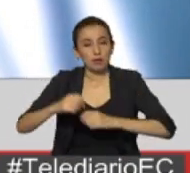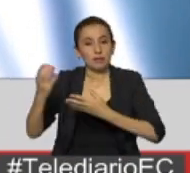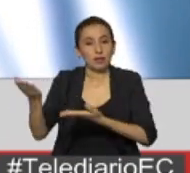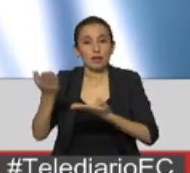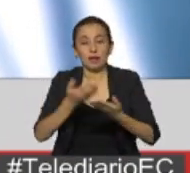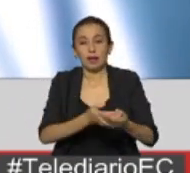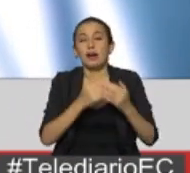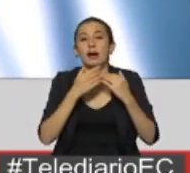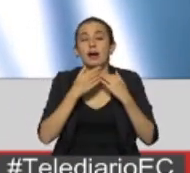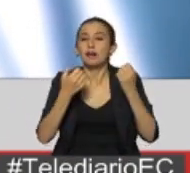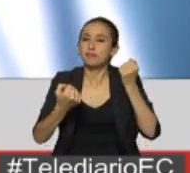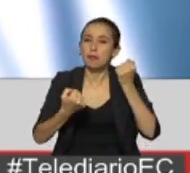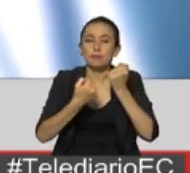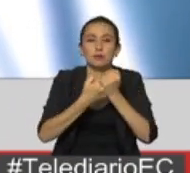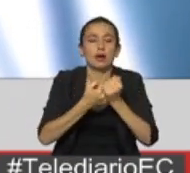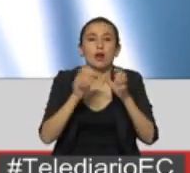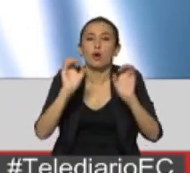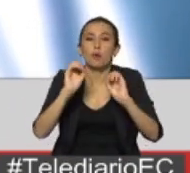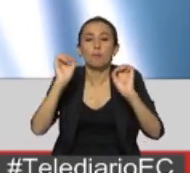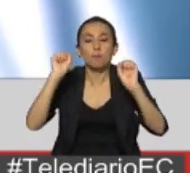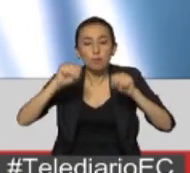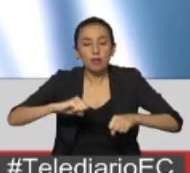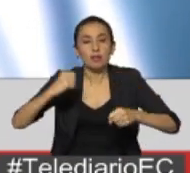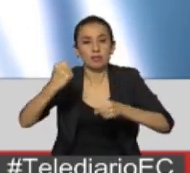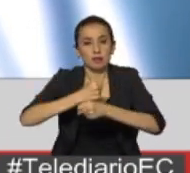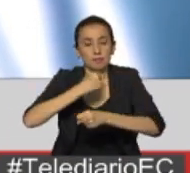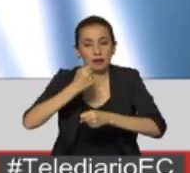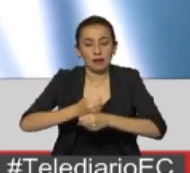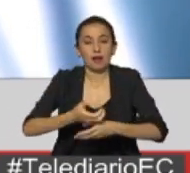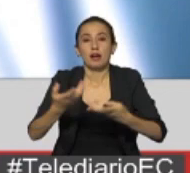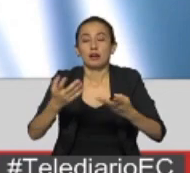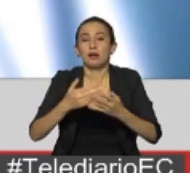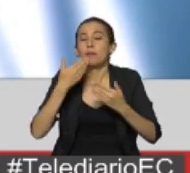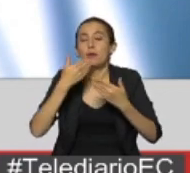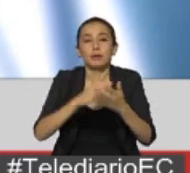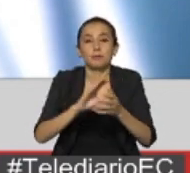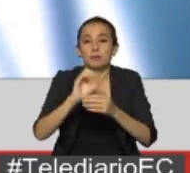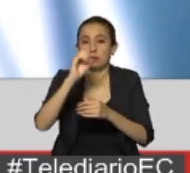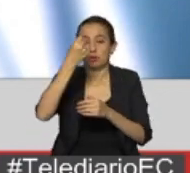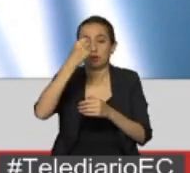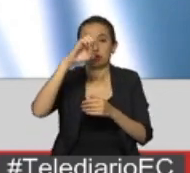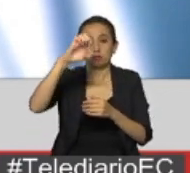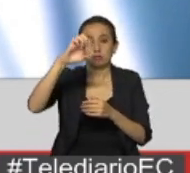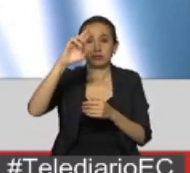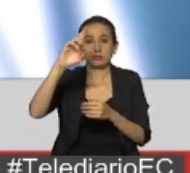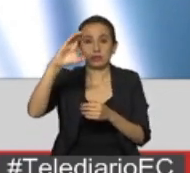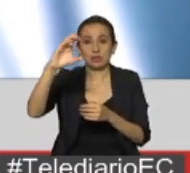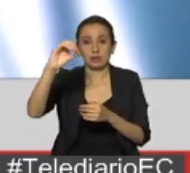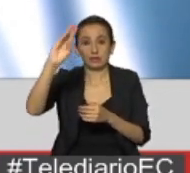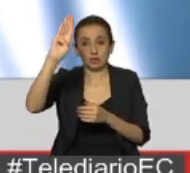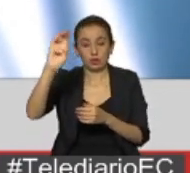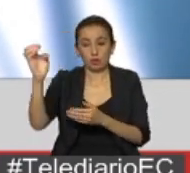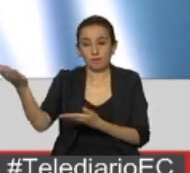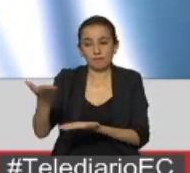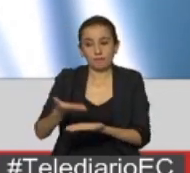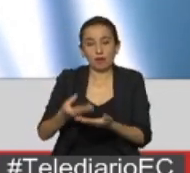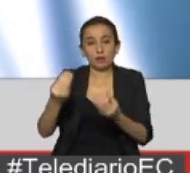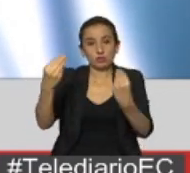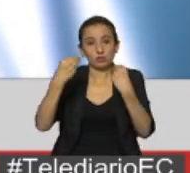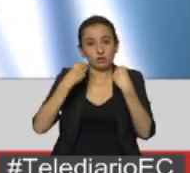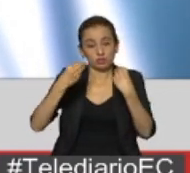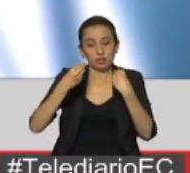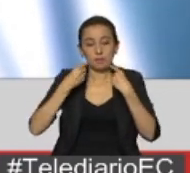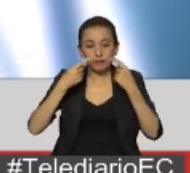Es decir, si el CERCOP nos indica a nosotros que está habiendo cualquier tipo de revisión, nosotros